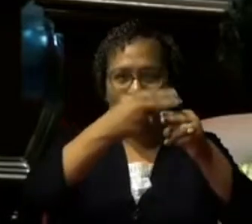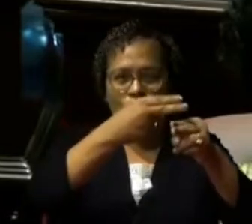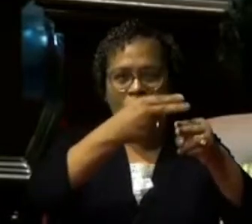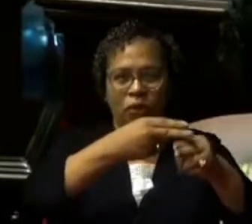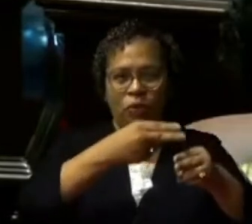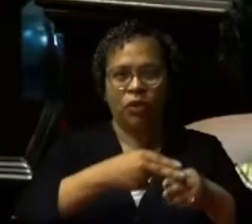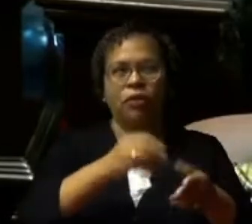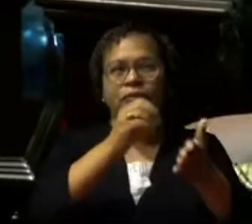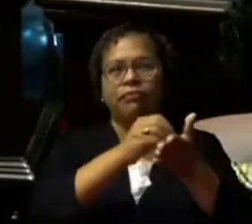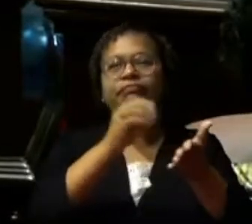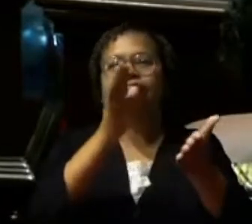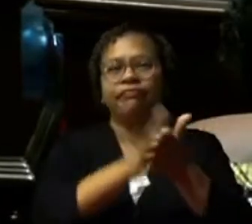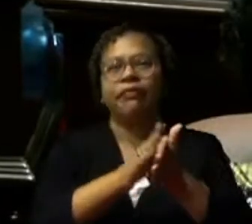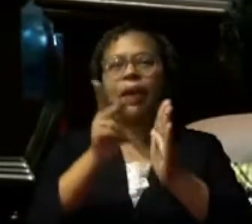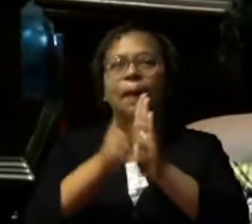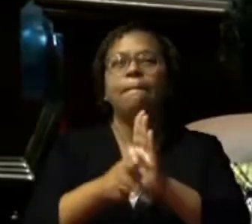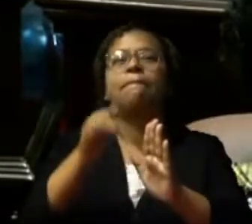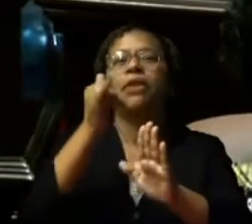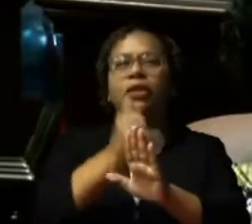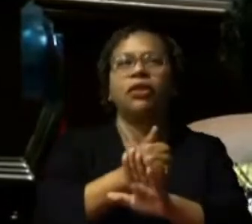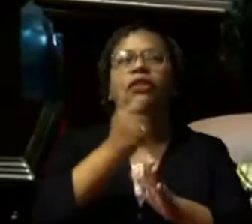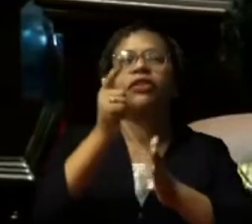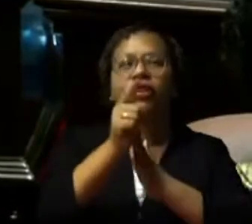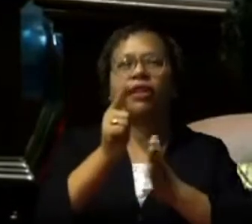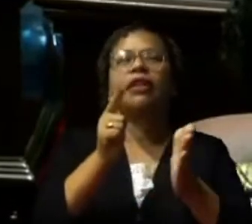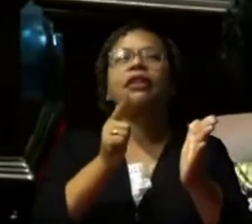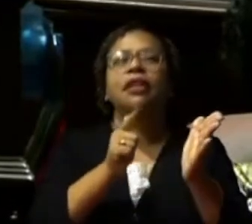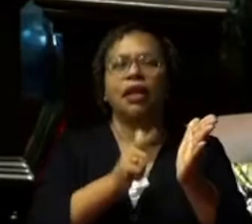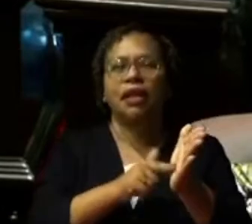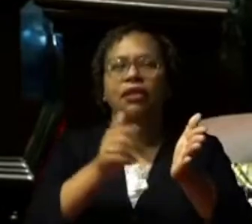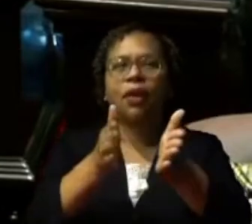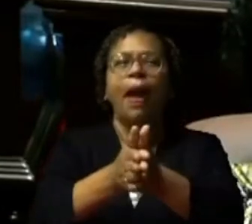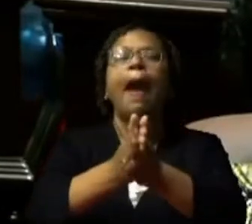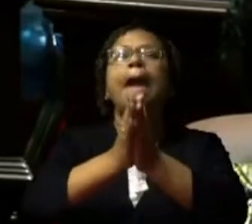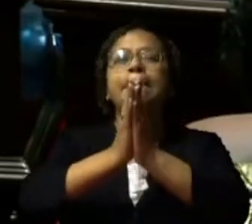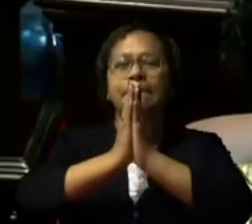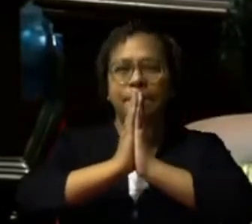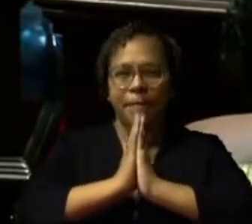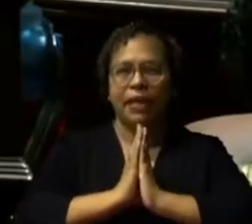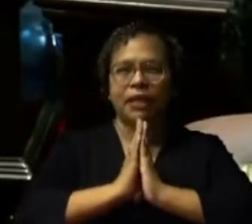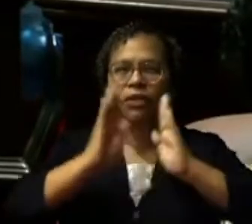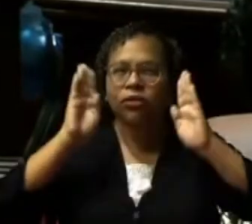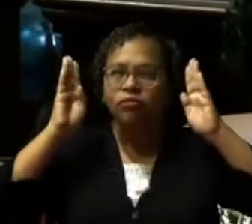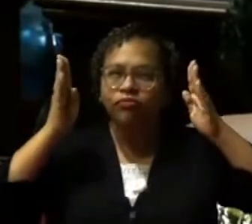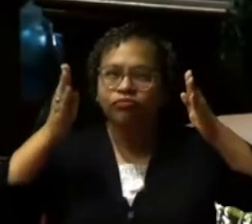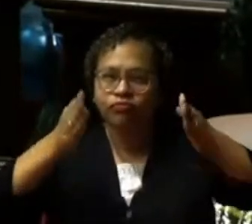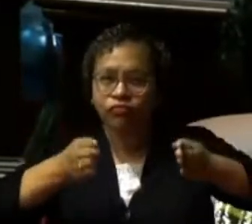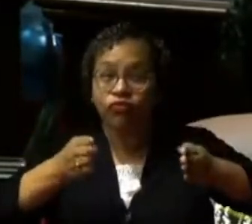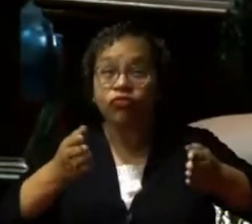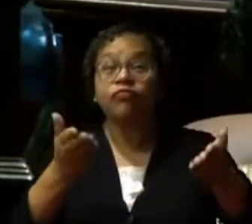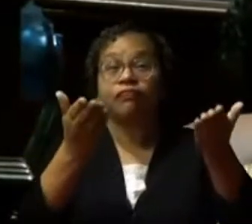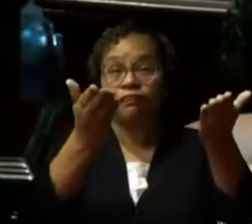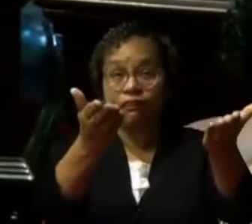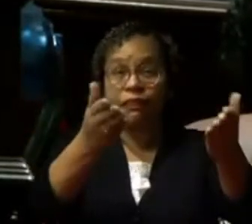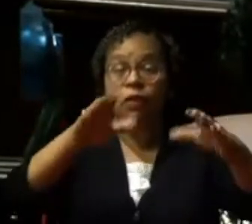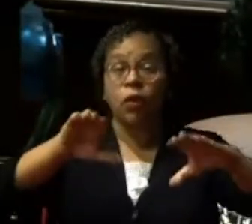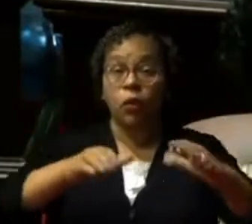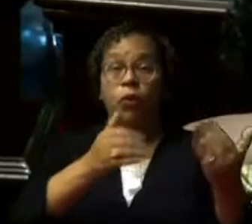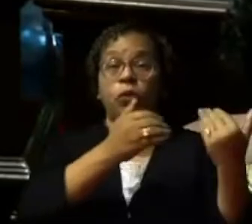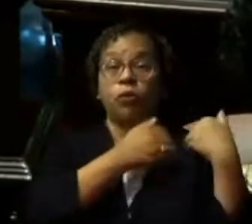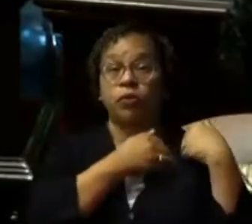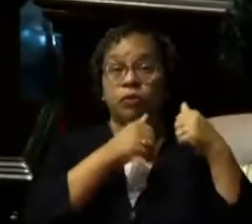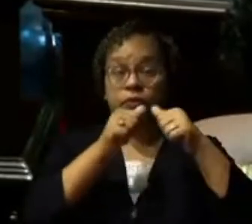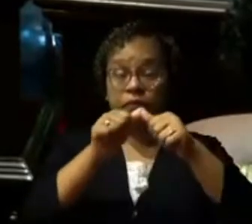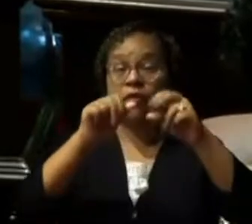ley, a pedir a este pleno, a usted presidente, que este proyecto sea tomado en consideración, que sea enviado a la Comisión Permanente de Junta Central